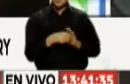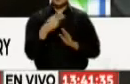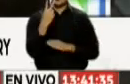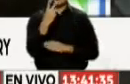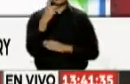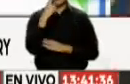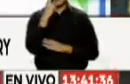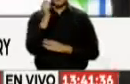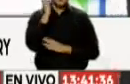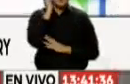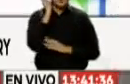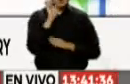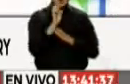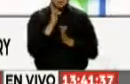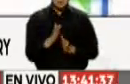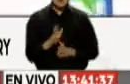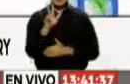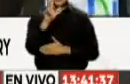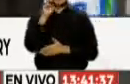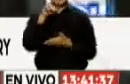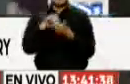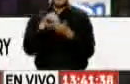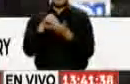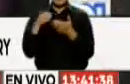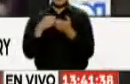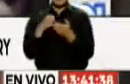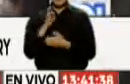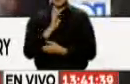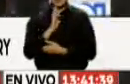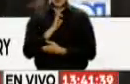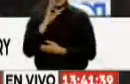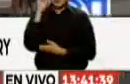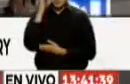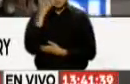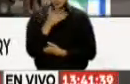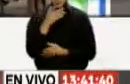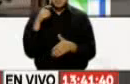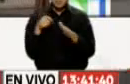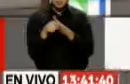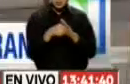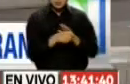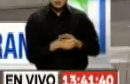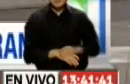ecuatorianos y la masacre de los tres miembros del Cuerpo Técnico de Colombia.